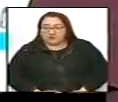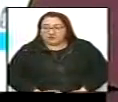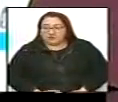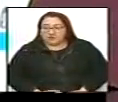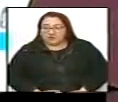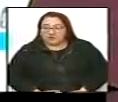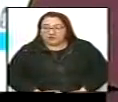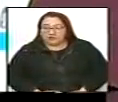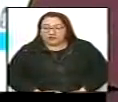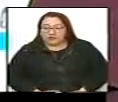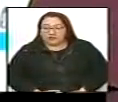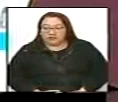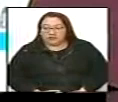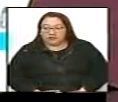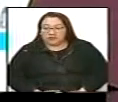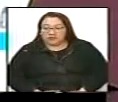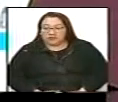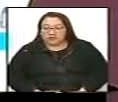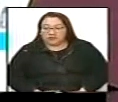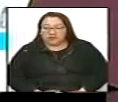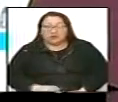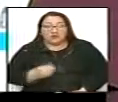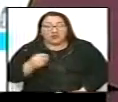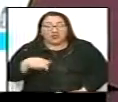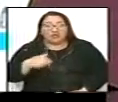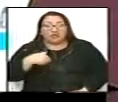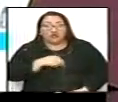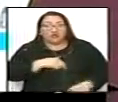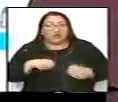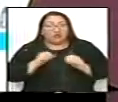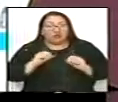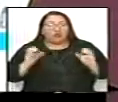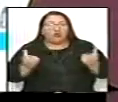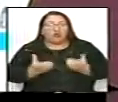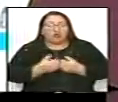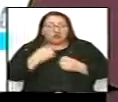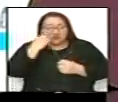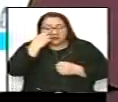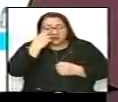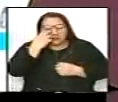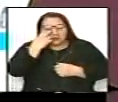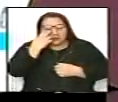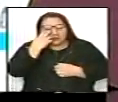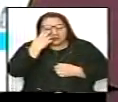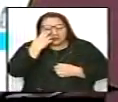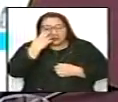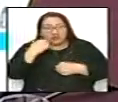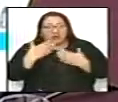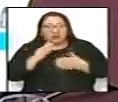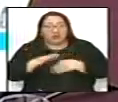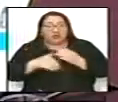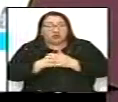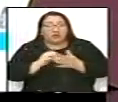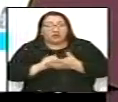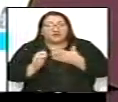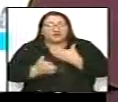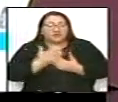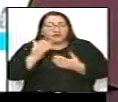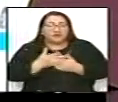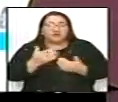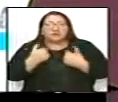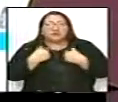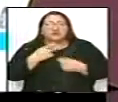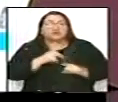patético como argumento, ¿no? Porque acá nosotros lo que deberíamos hacer como Congreso es dar todas las facilidades para los que